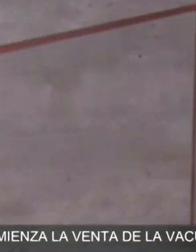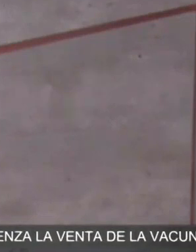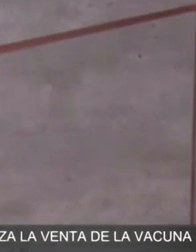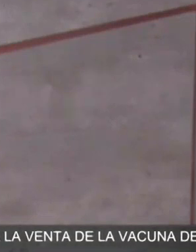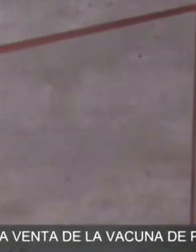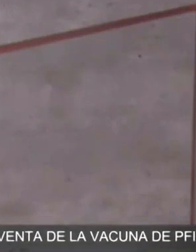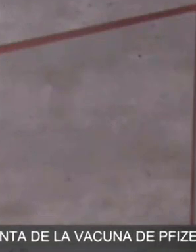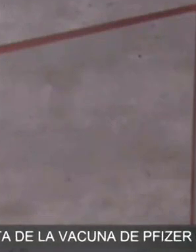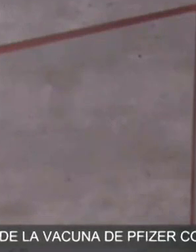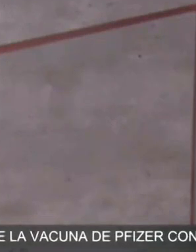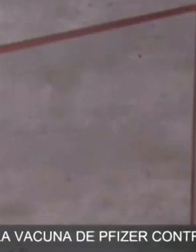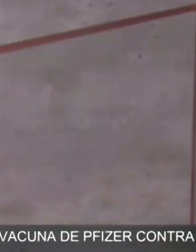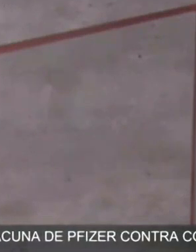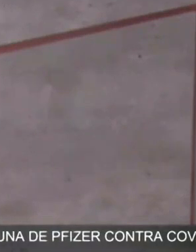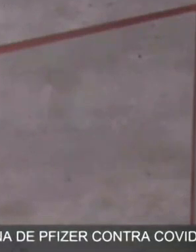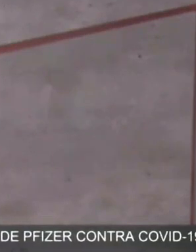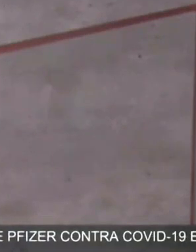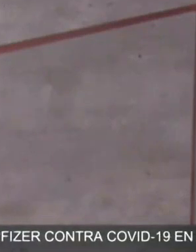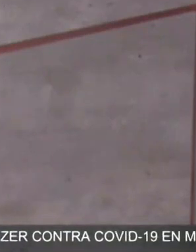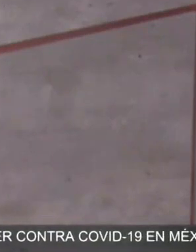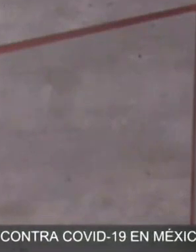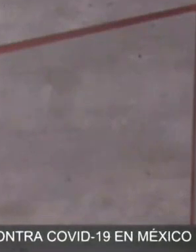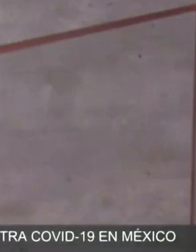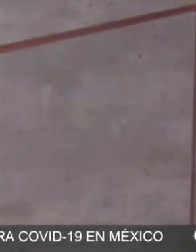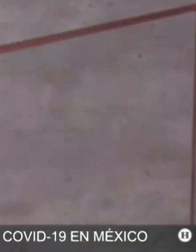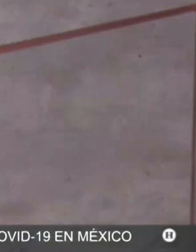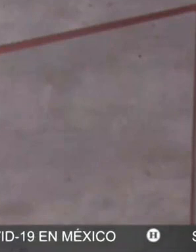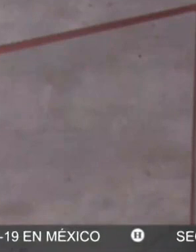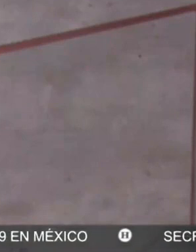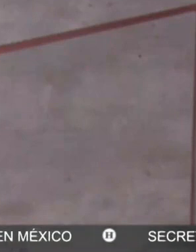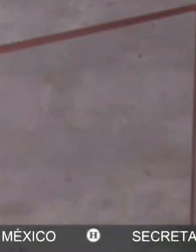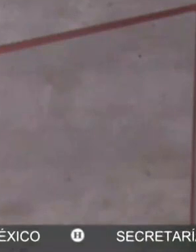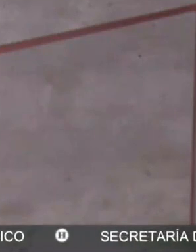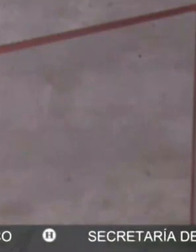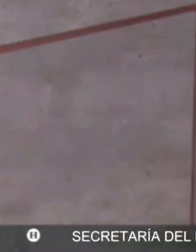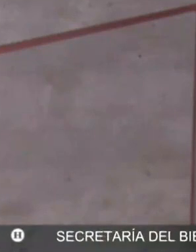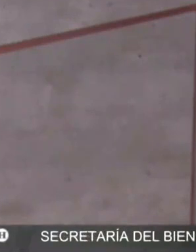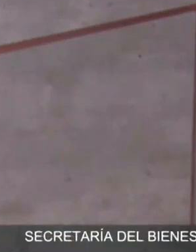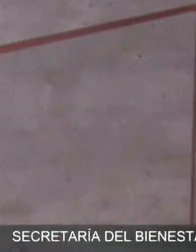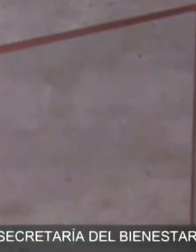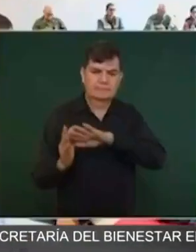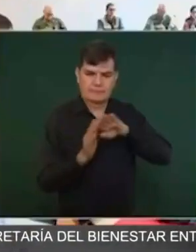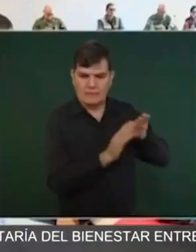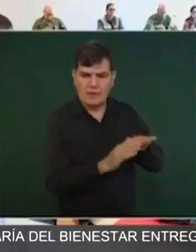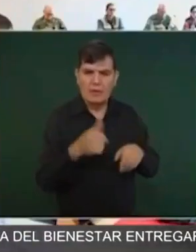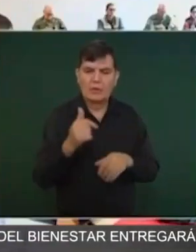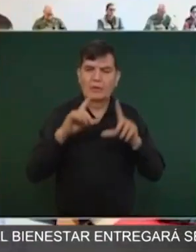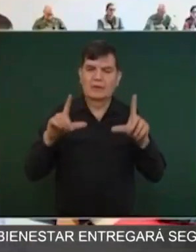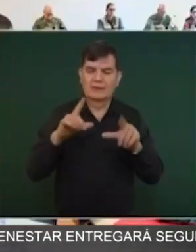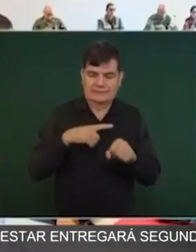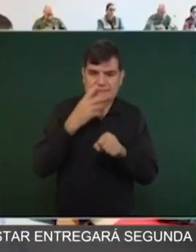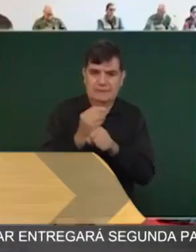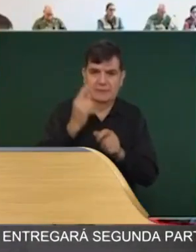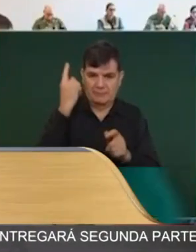turismo para Acapulco tras el paso de este fenómeno meteorológico. Estas fueron sus palabras. En cuanto a la